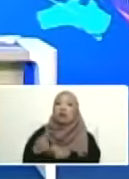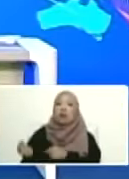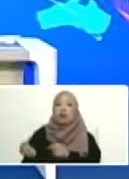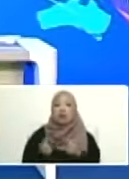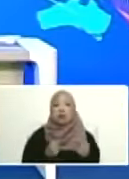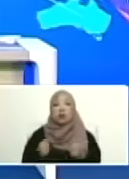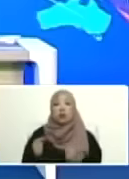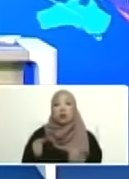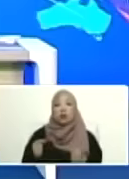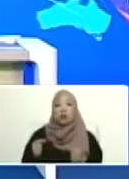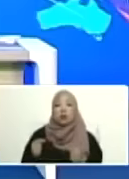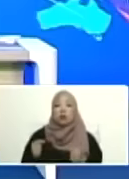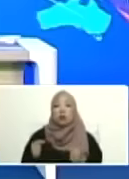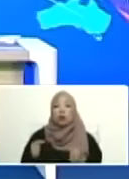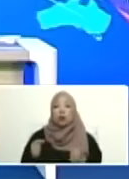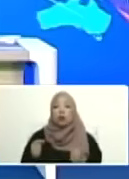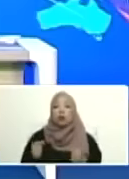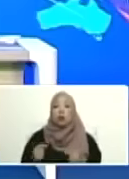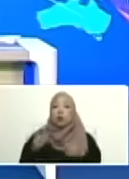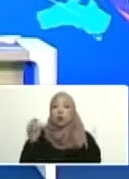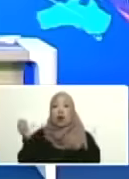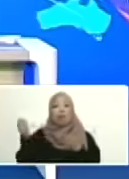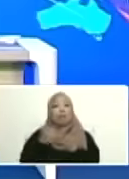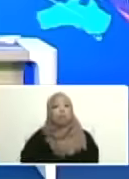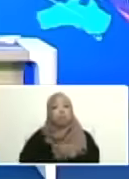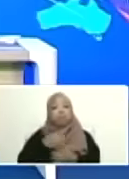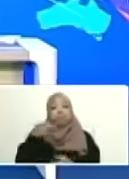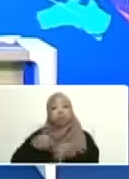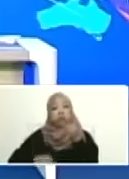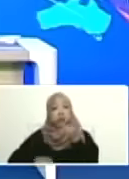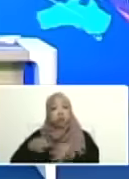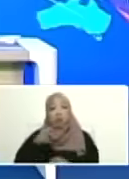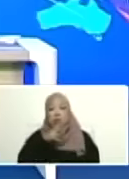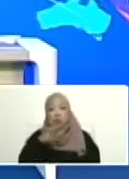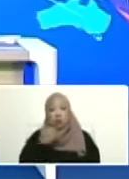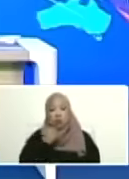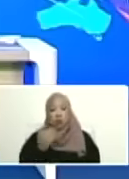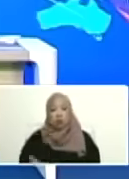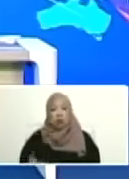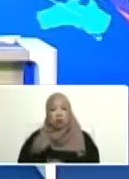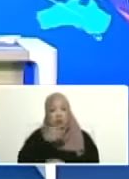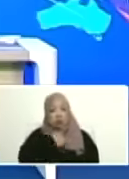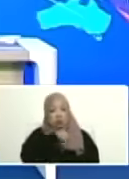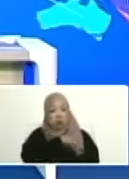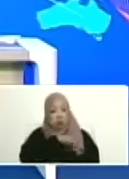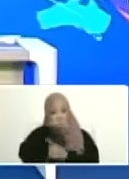el laudo arbitral nulo, írrito, espurio, colonialista,